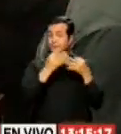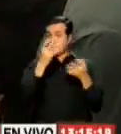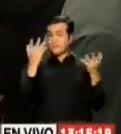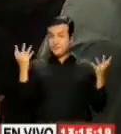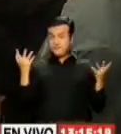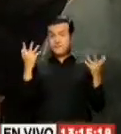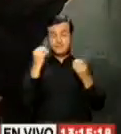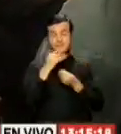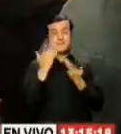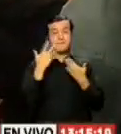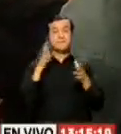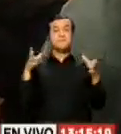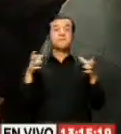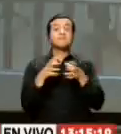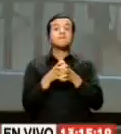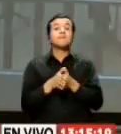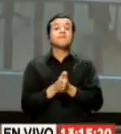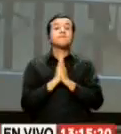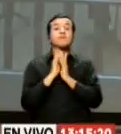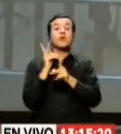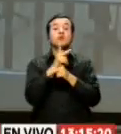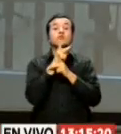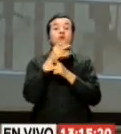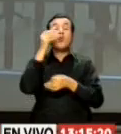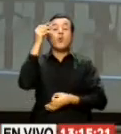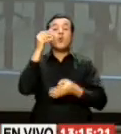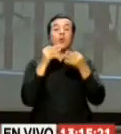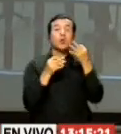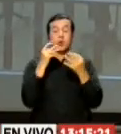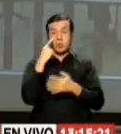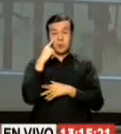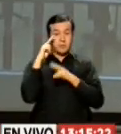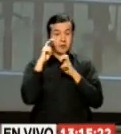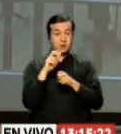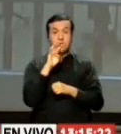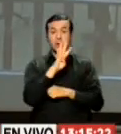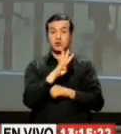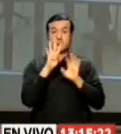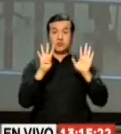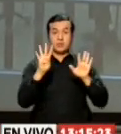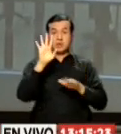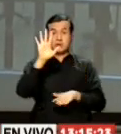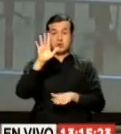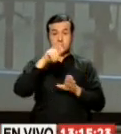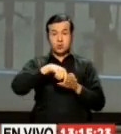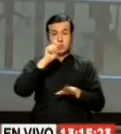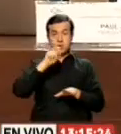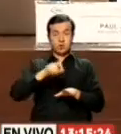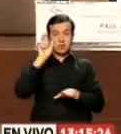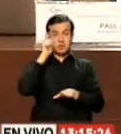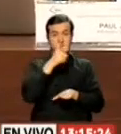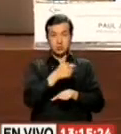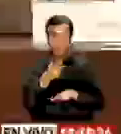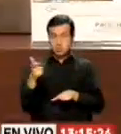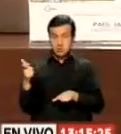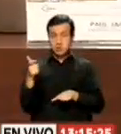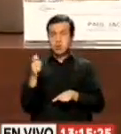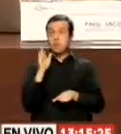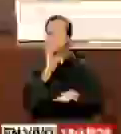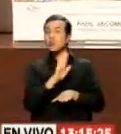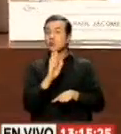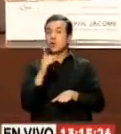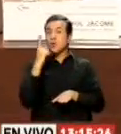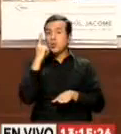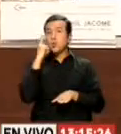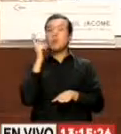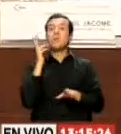en esta información, la mesa solicitará al Consejo de la Judicatura investigue a 495 jueces y fiscales, quienes presuntamente